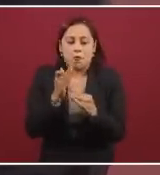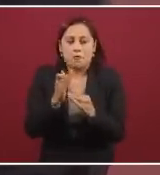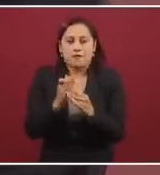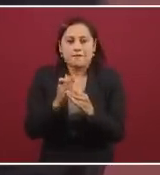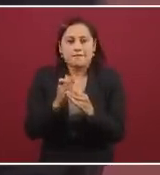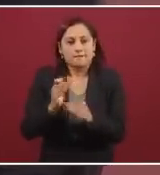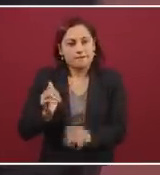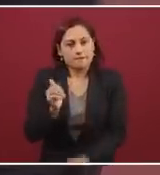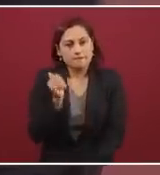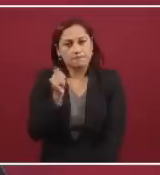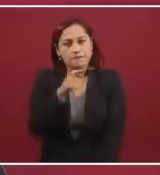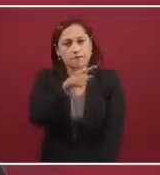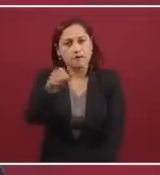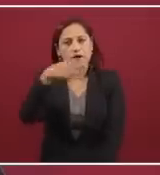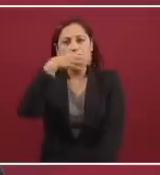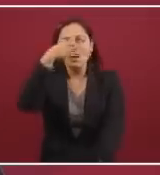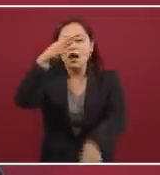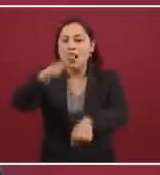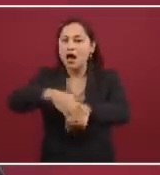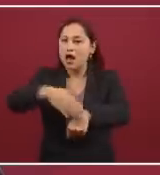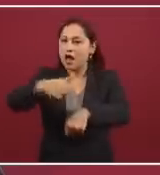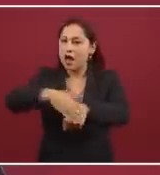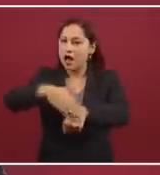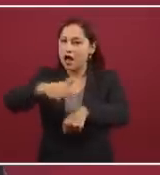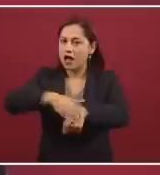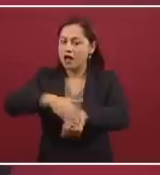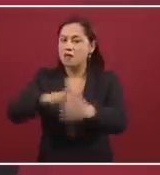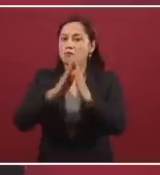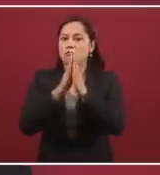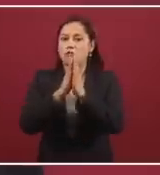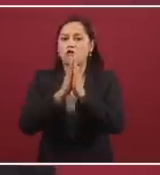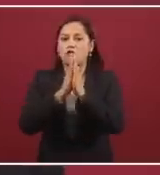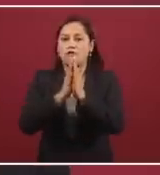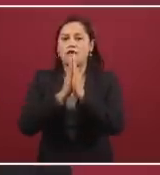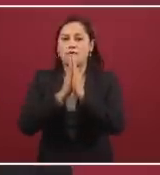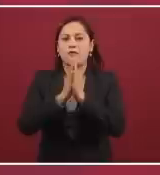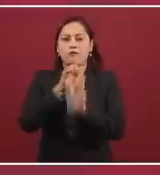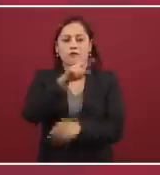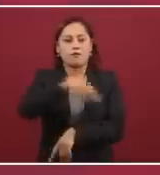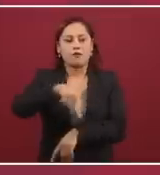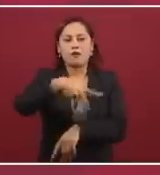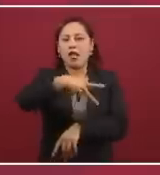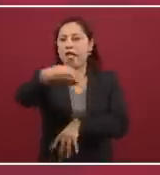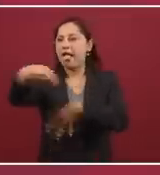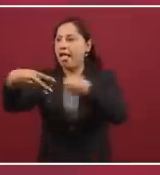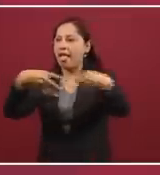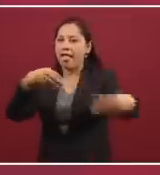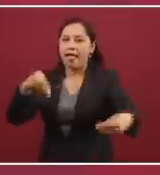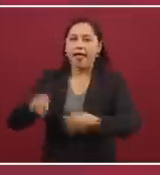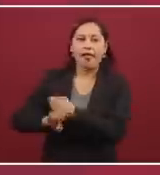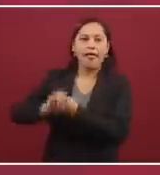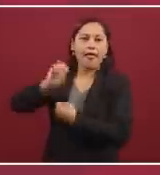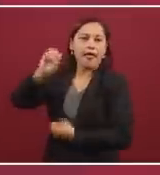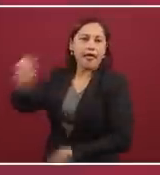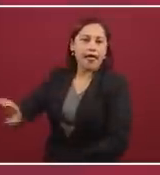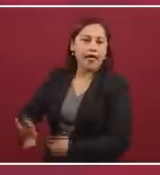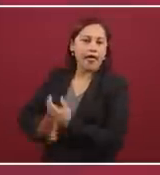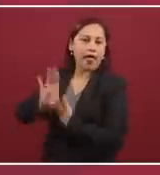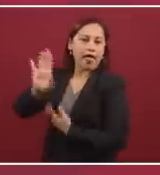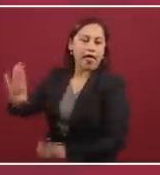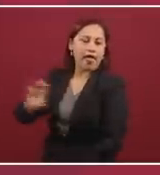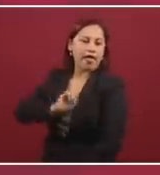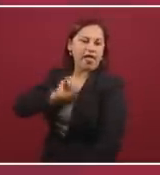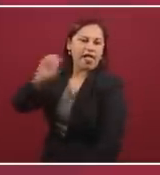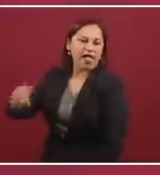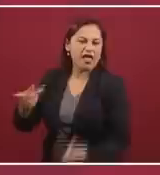a que no se fomente la genómica en el país el rechazo extranjero